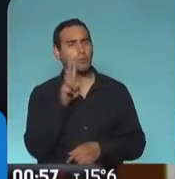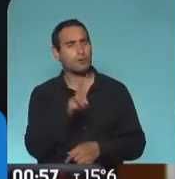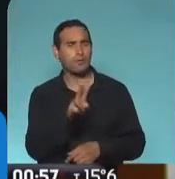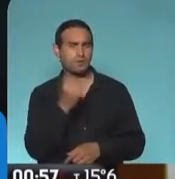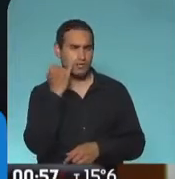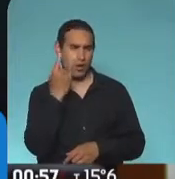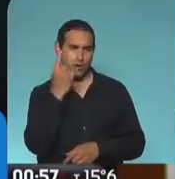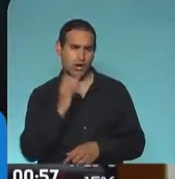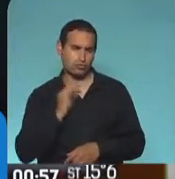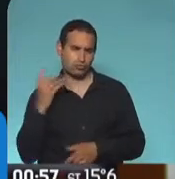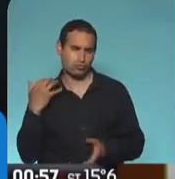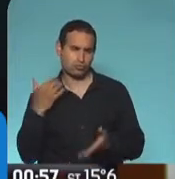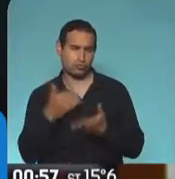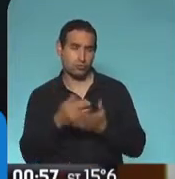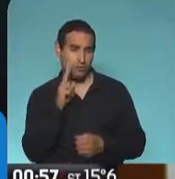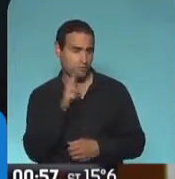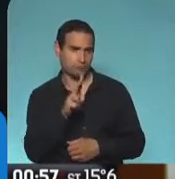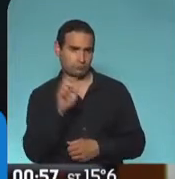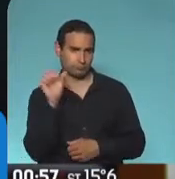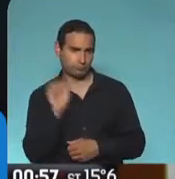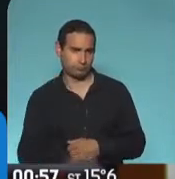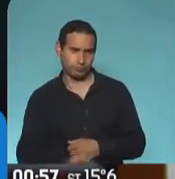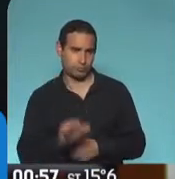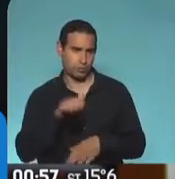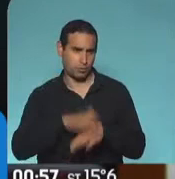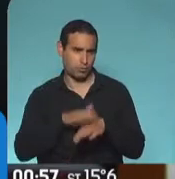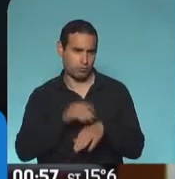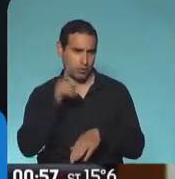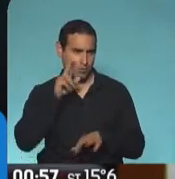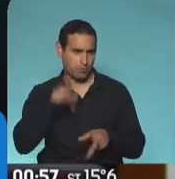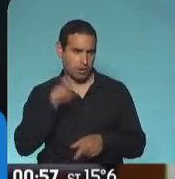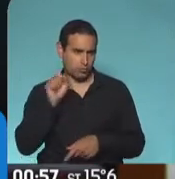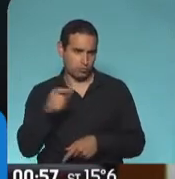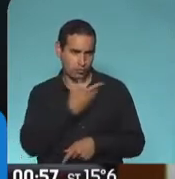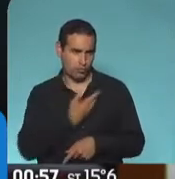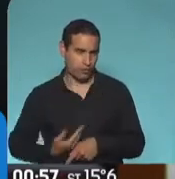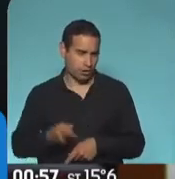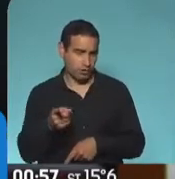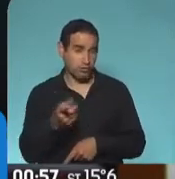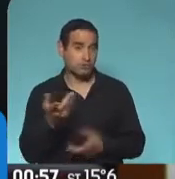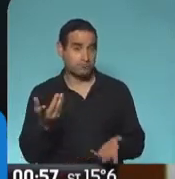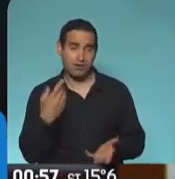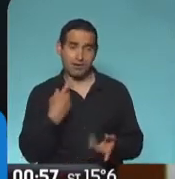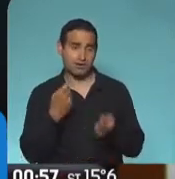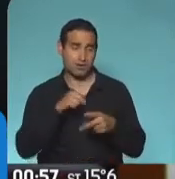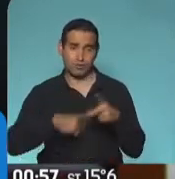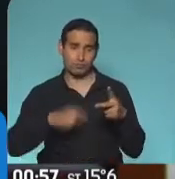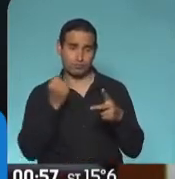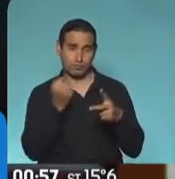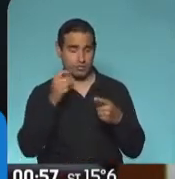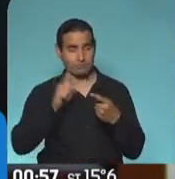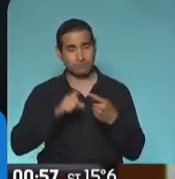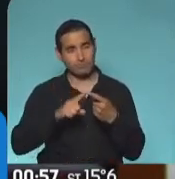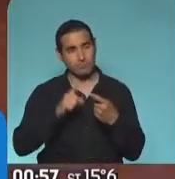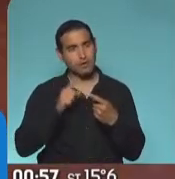de hace un año los peores resultados del despliegue las políticas económicas del gobierno y eso demanda dos cuestiones centrales uno